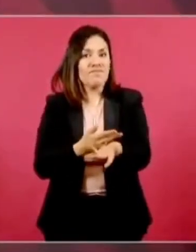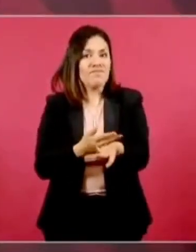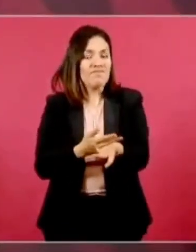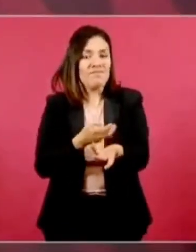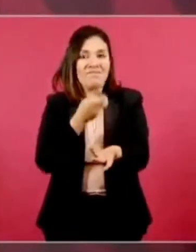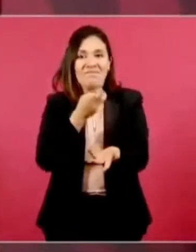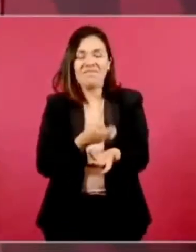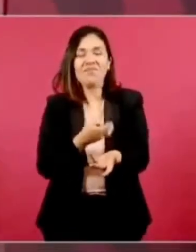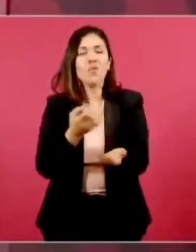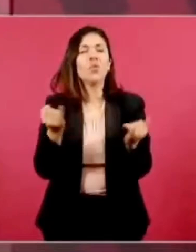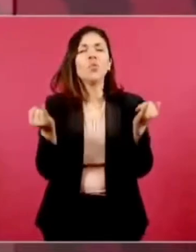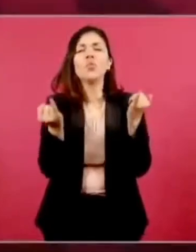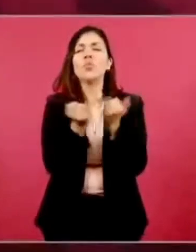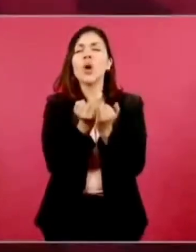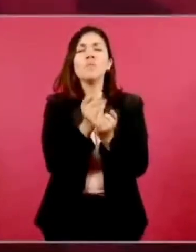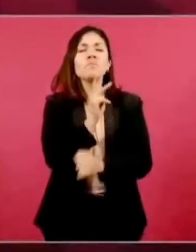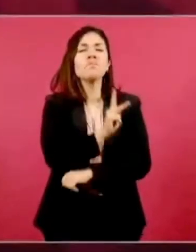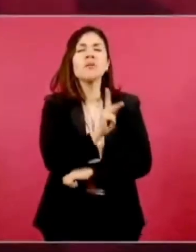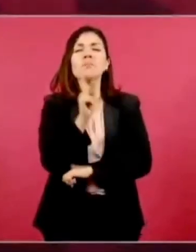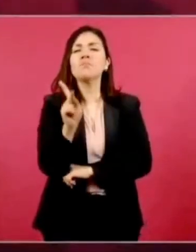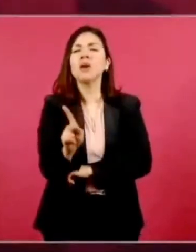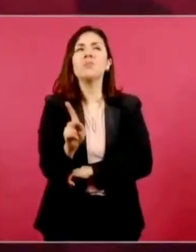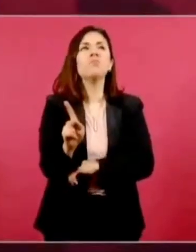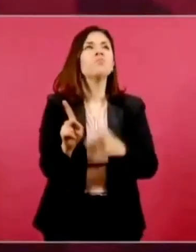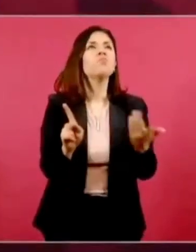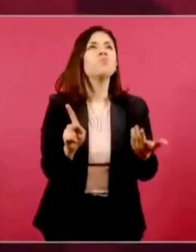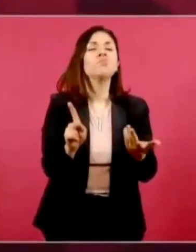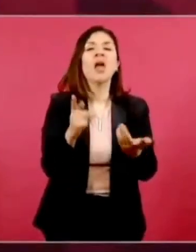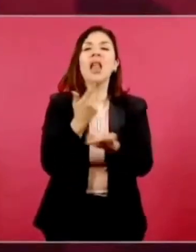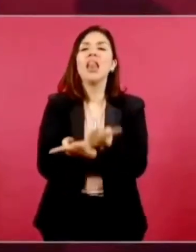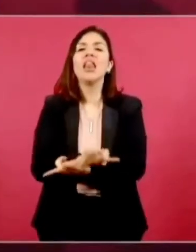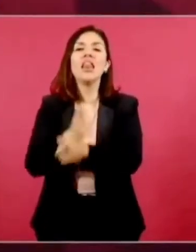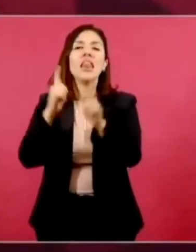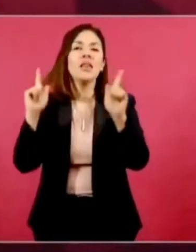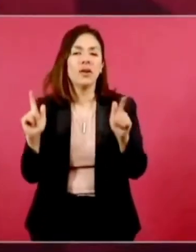es equivalente a la libertad.